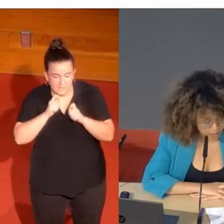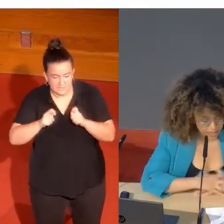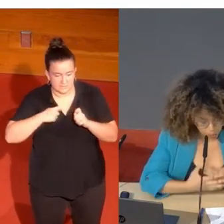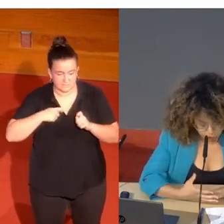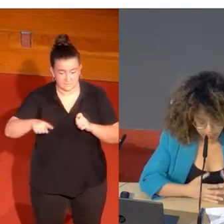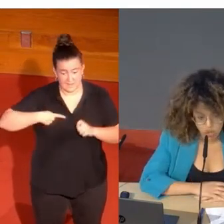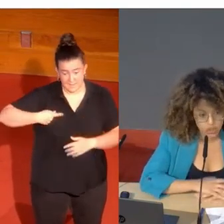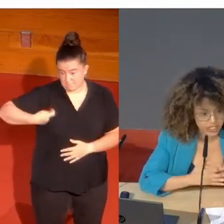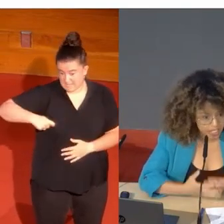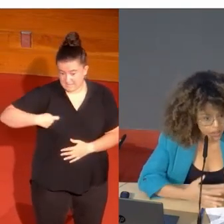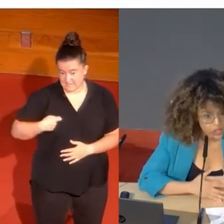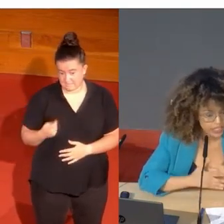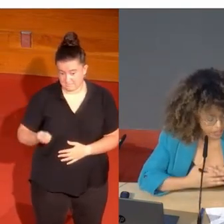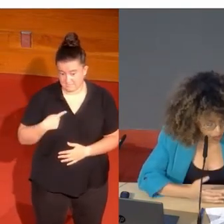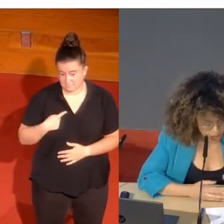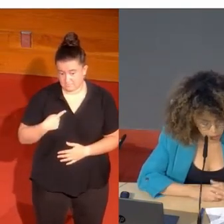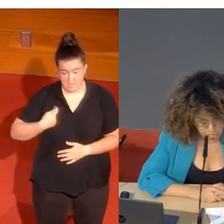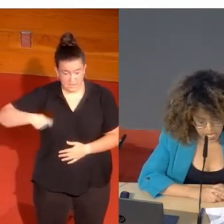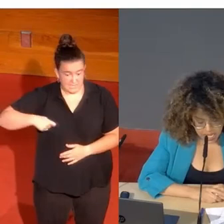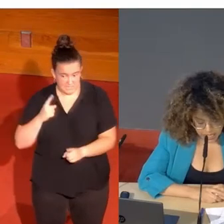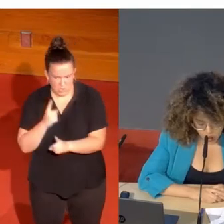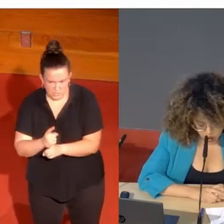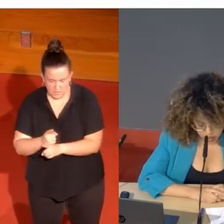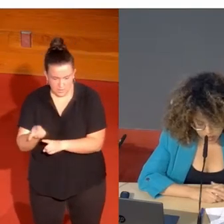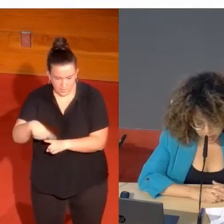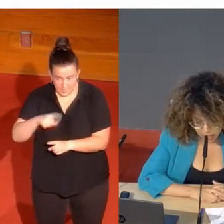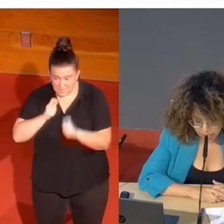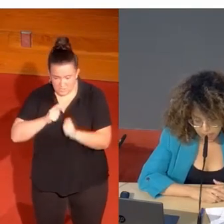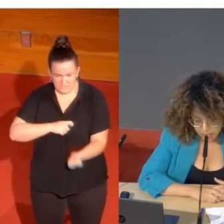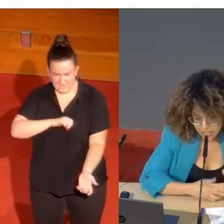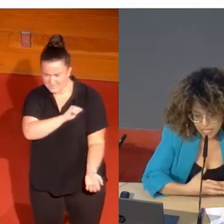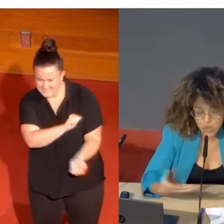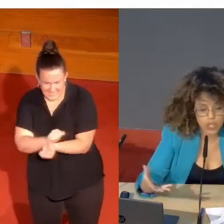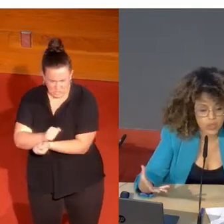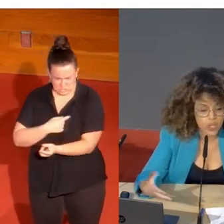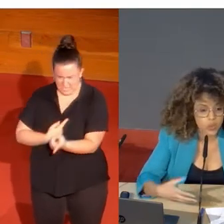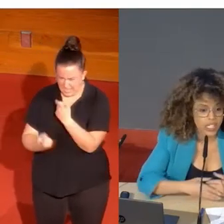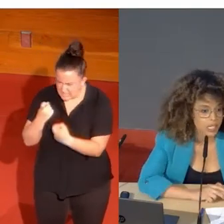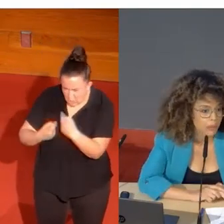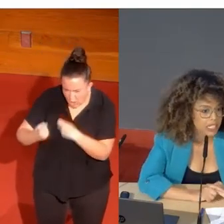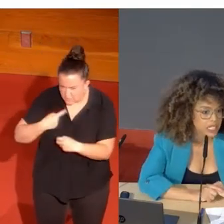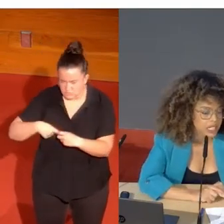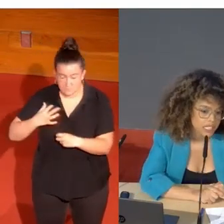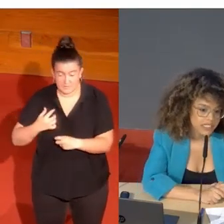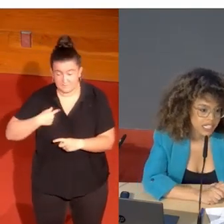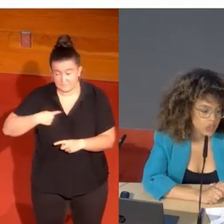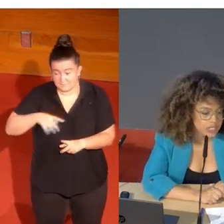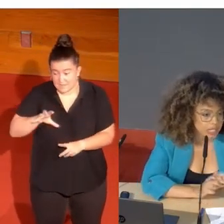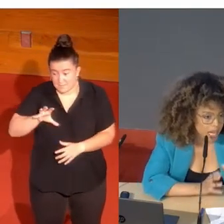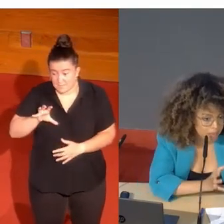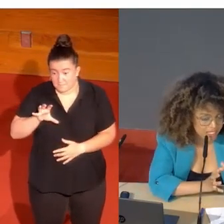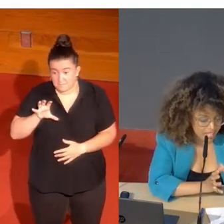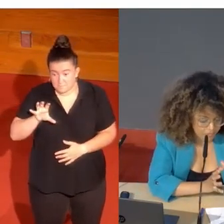desde 2019 son detenidos en interrogados y son eh Y y la situación actual en el país